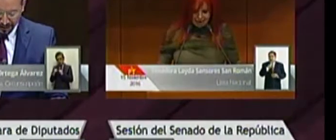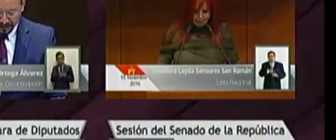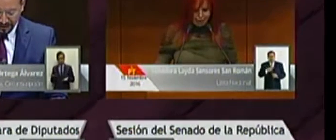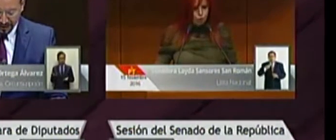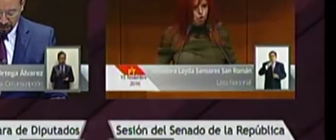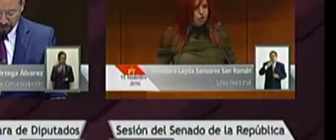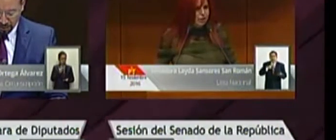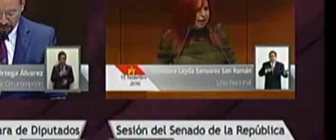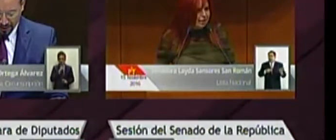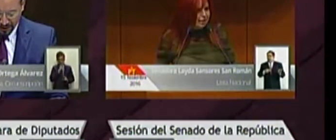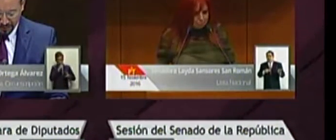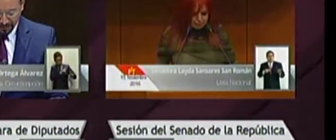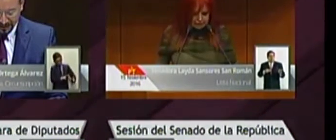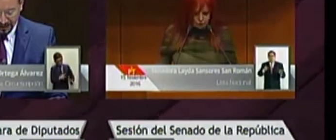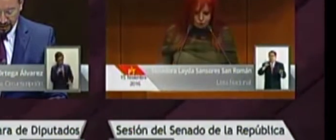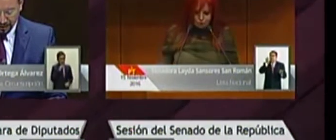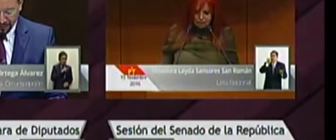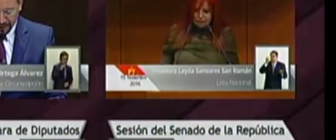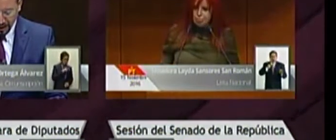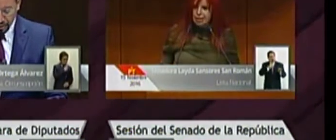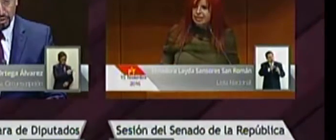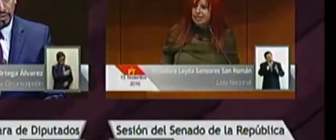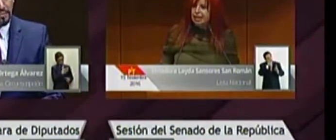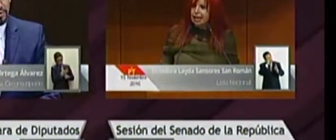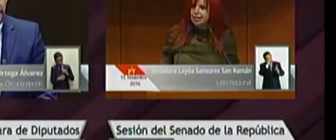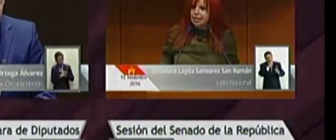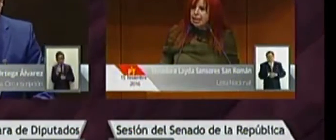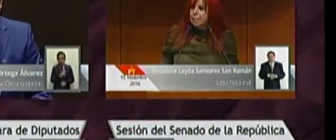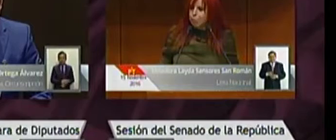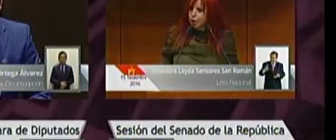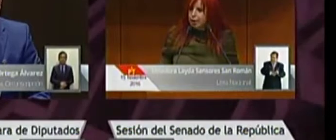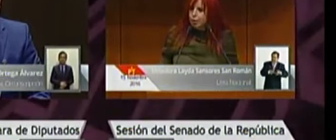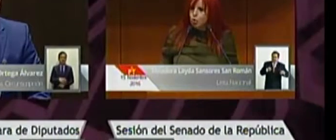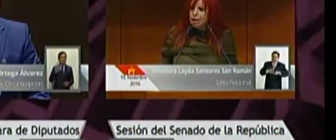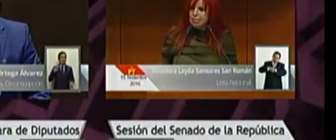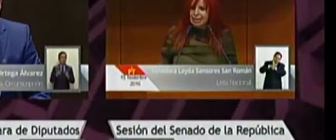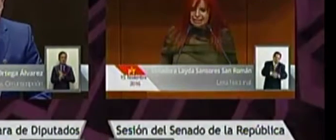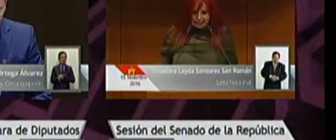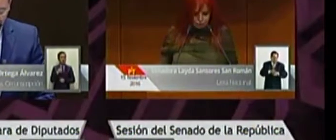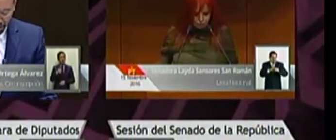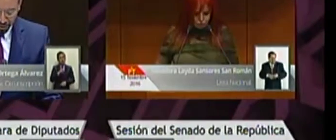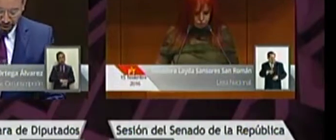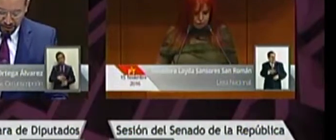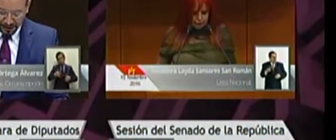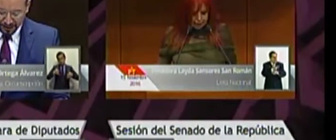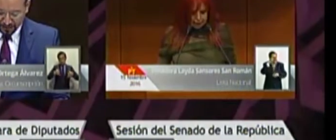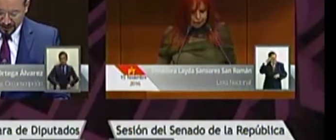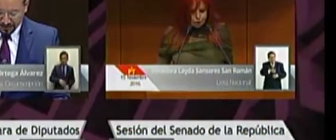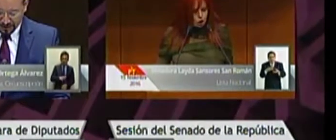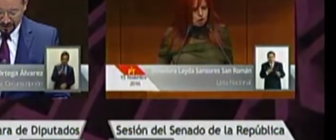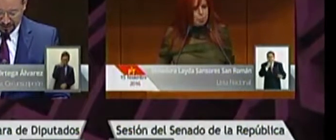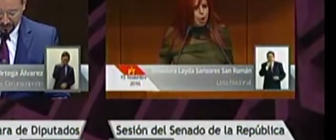prontitud las demandas y solicitudes ciudadanas, practican una verdadera tortura burocrática que favorece la corrupción y